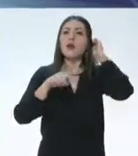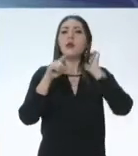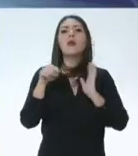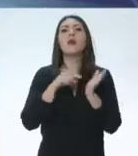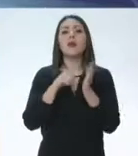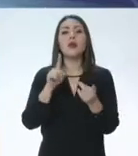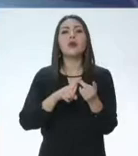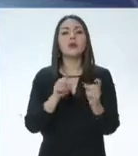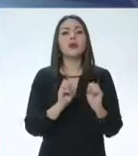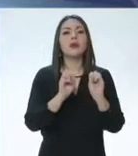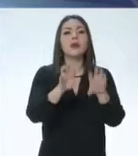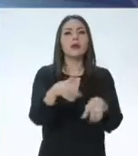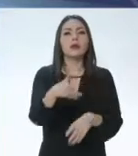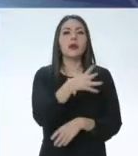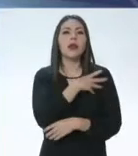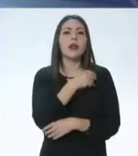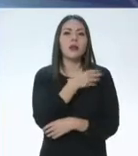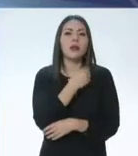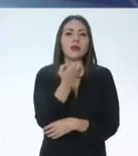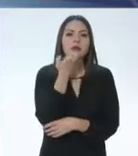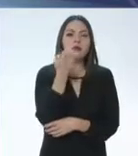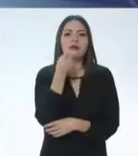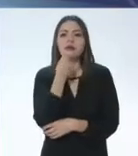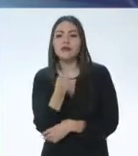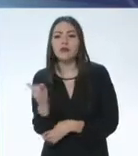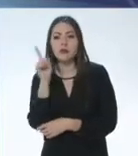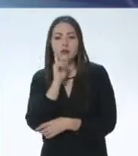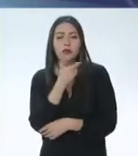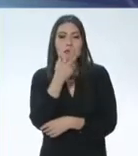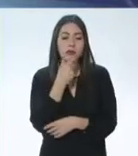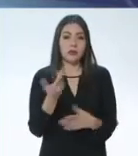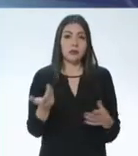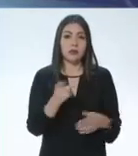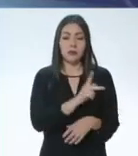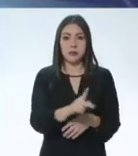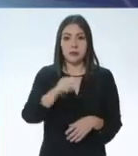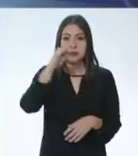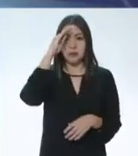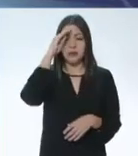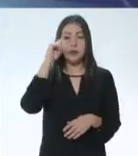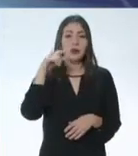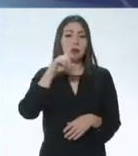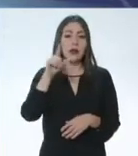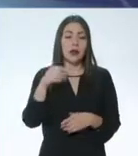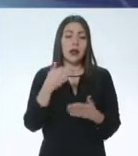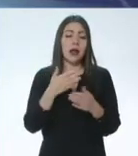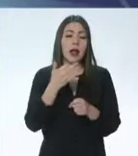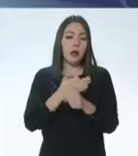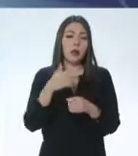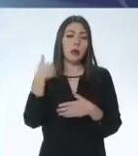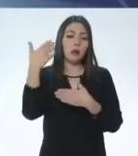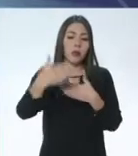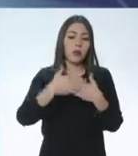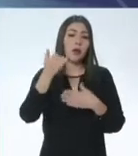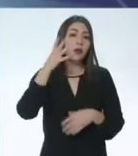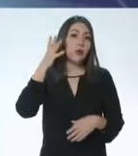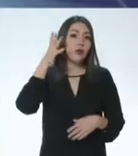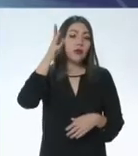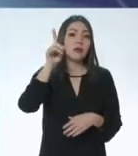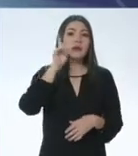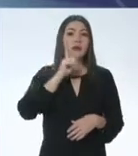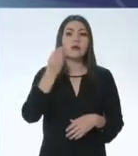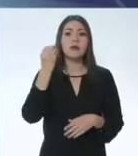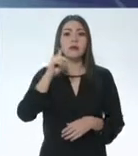donde dejar a sus hijos e hijas, ¿no? Y esto inevitablemente consideramos que en el corto y mediano plazo impactará en que varias mujeres van a tener que